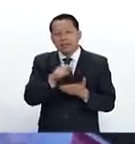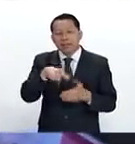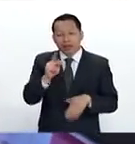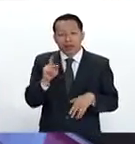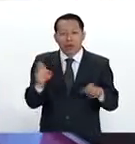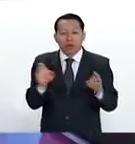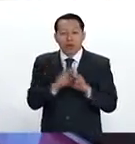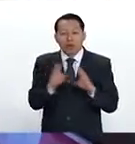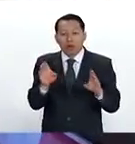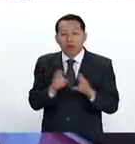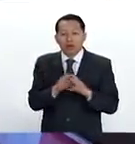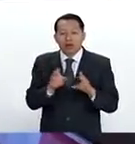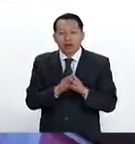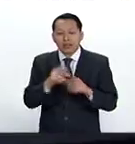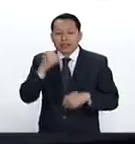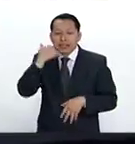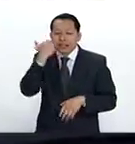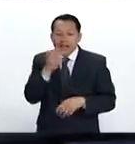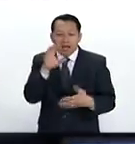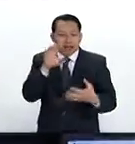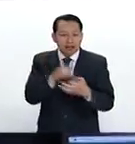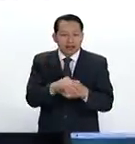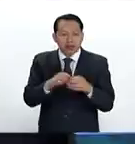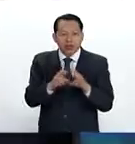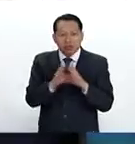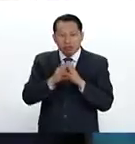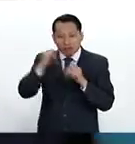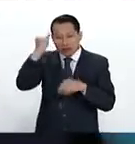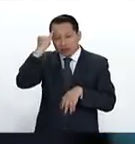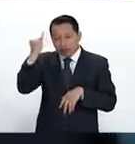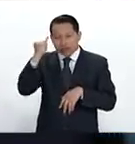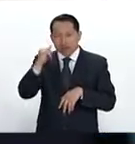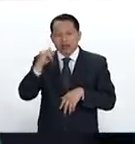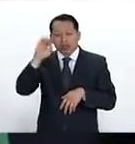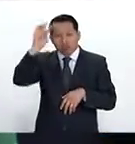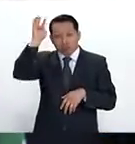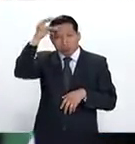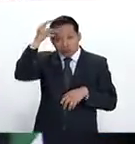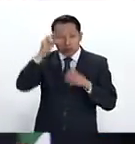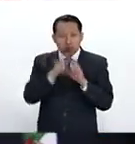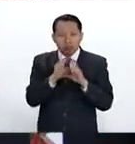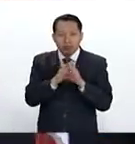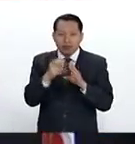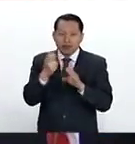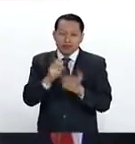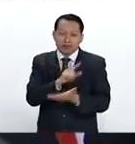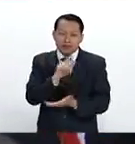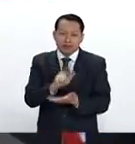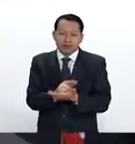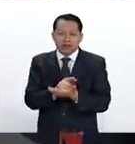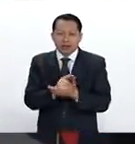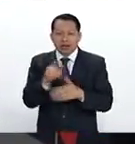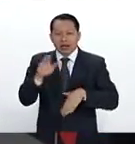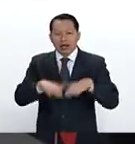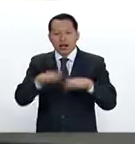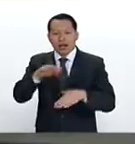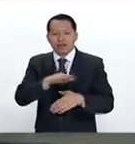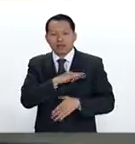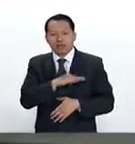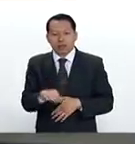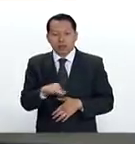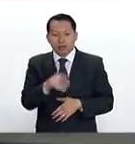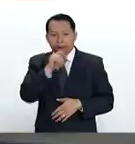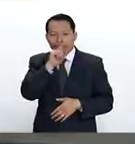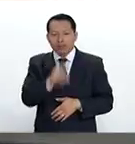bien está intentando aterrizar las ideas de Donald Trump en el ámbito legal. Y a ver si se puede.